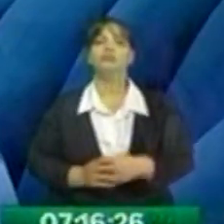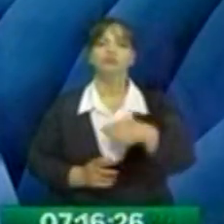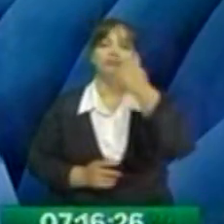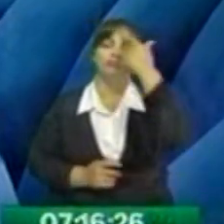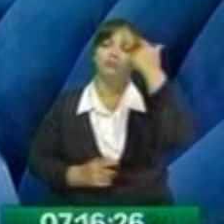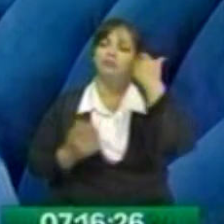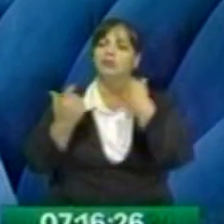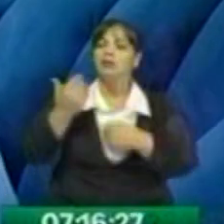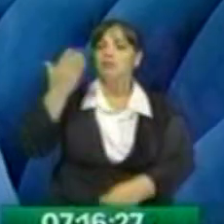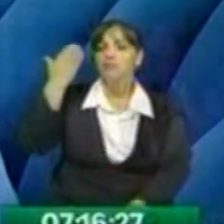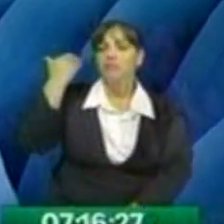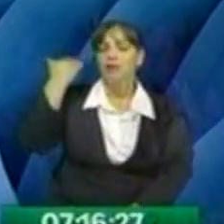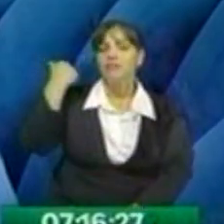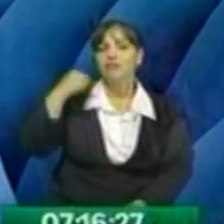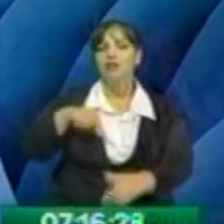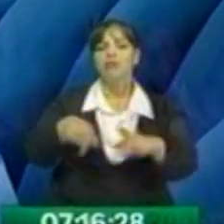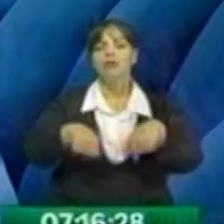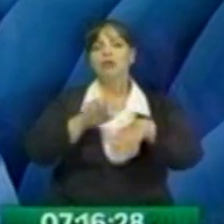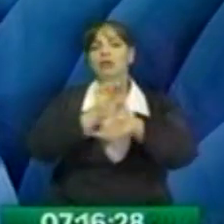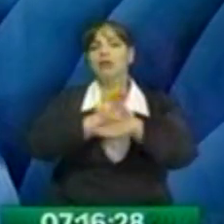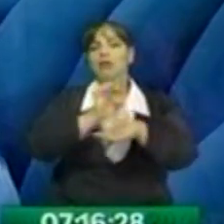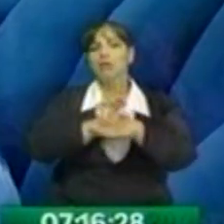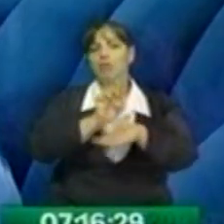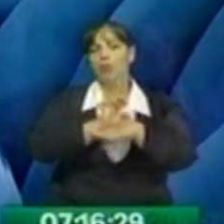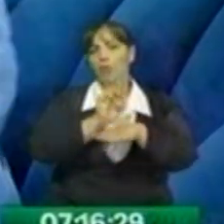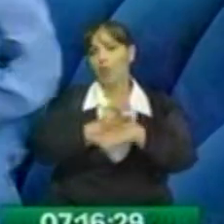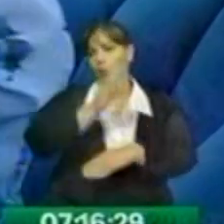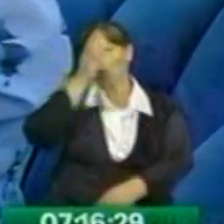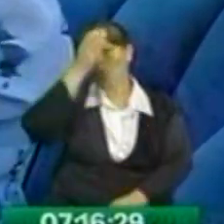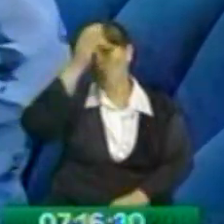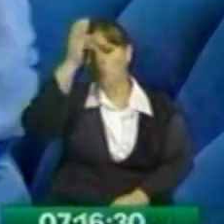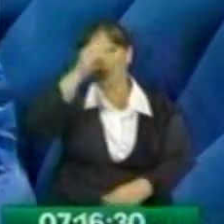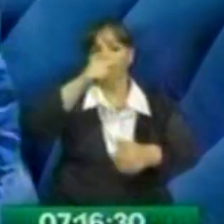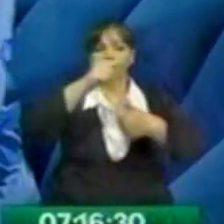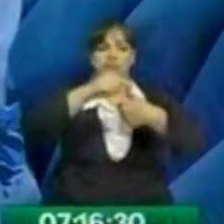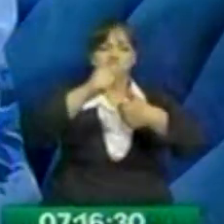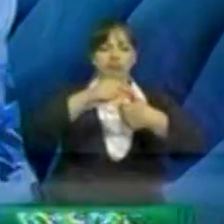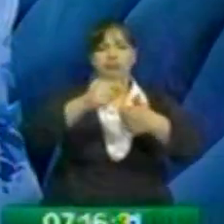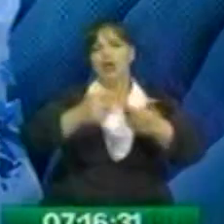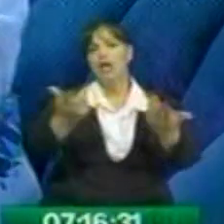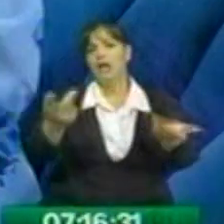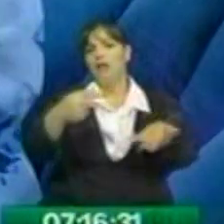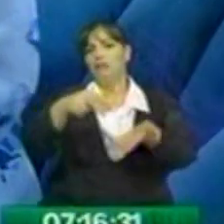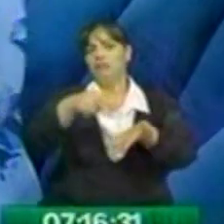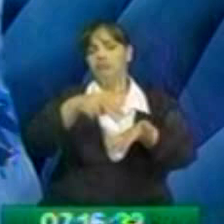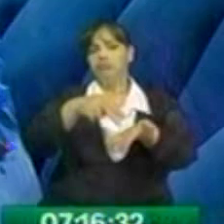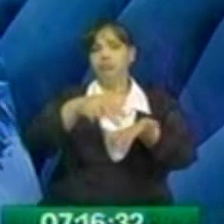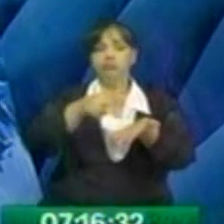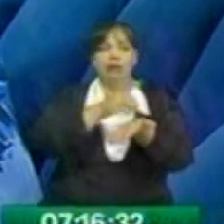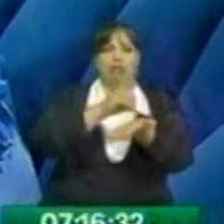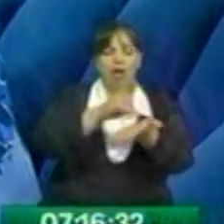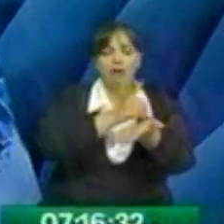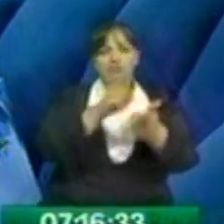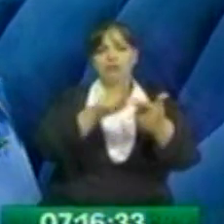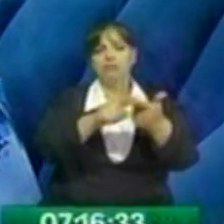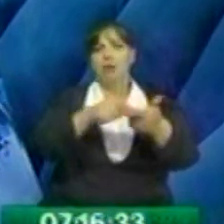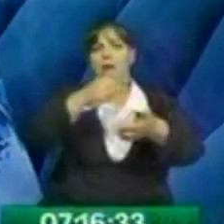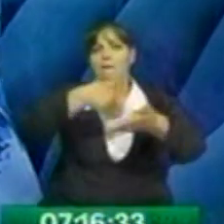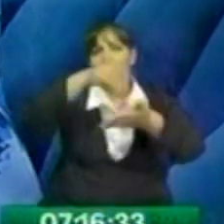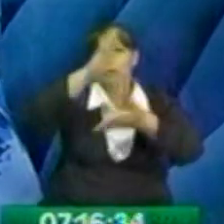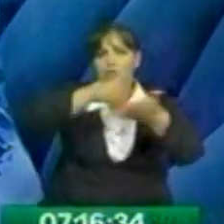momento preocupó muchísimo a quienes están dedicados a la cultura y el arte. Y de acuerdo a mis datos, quiero